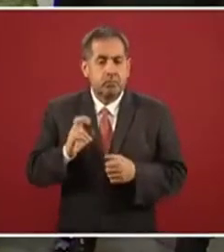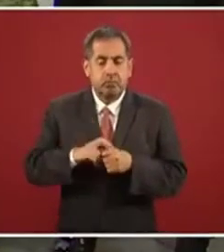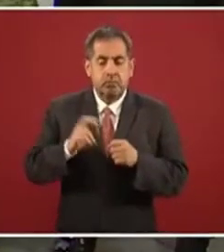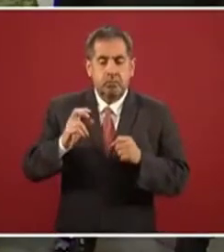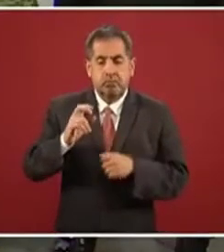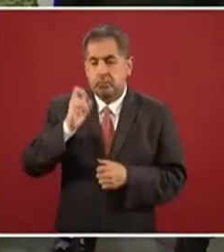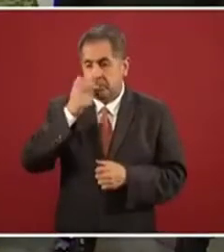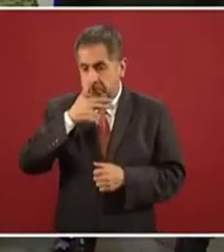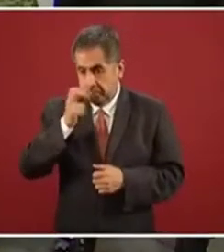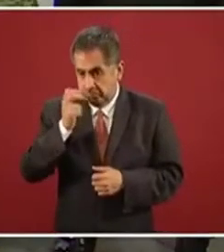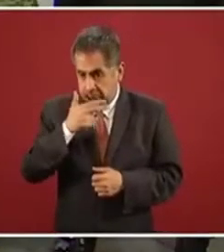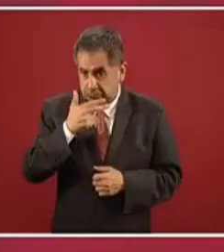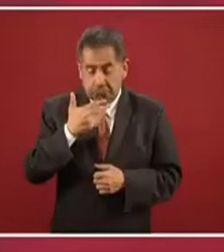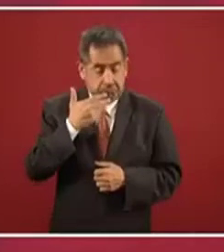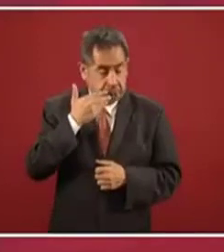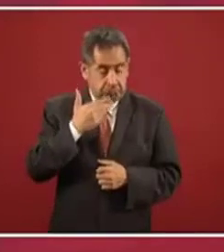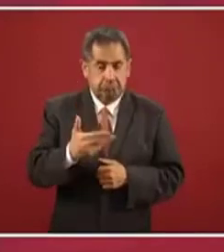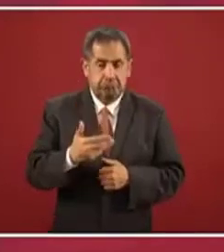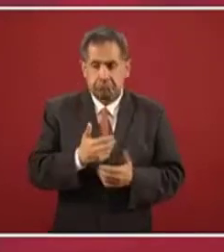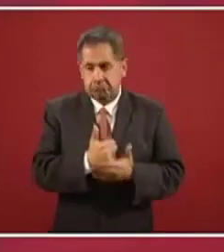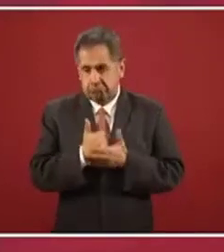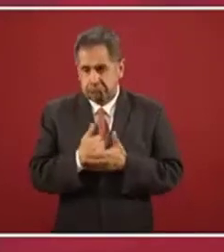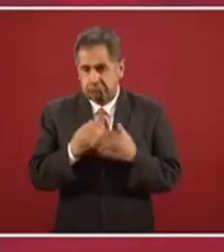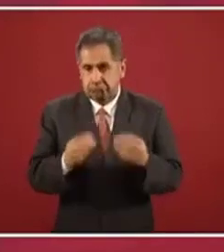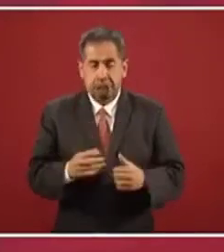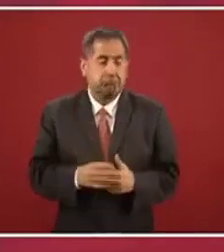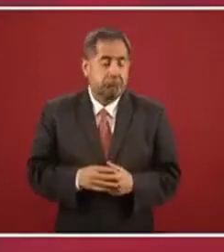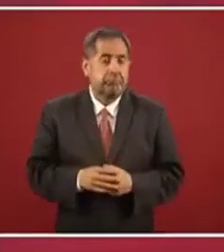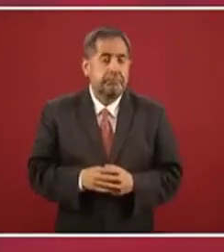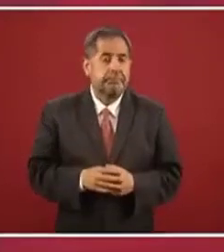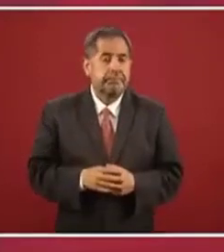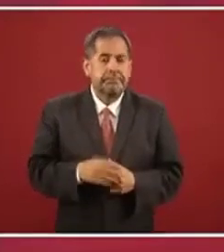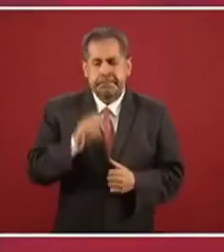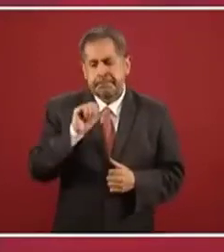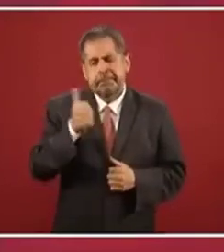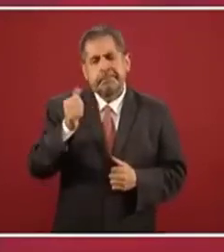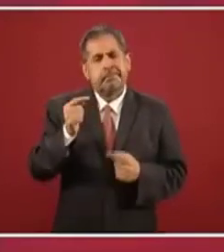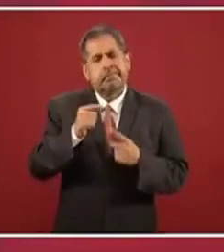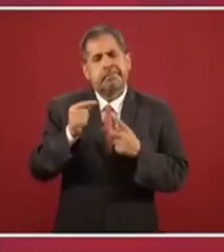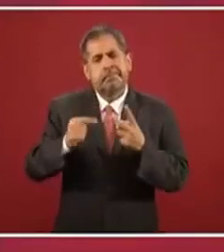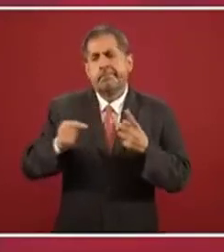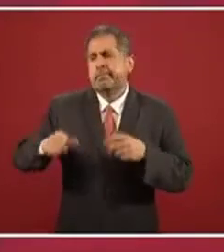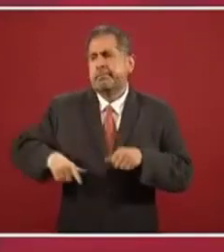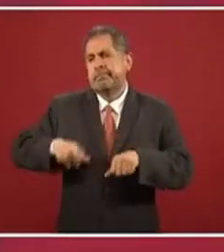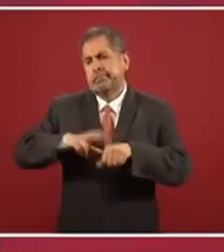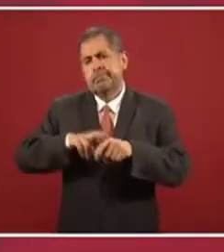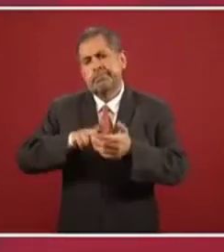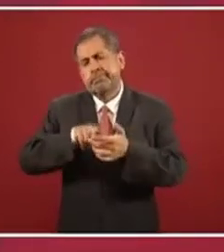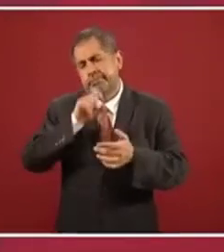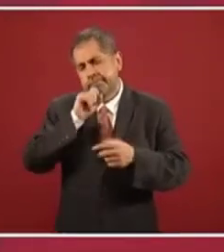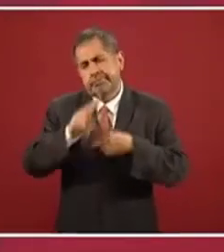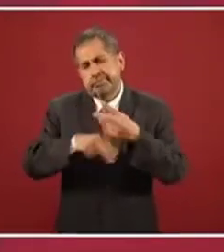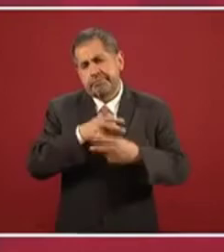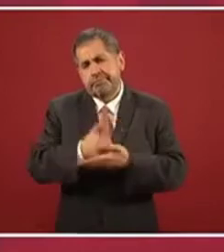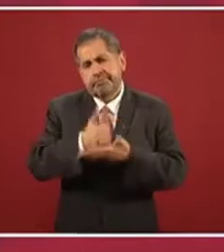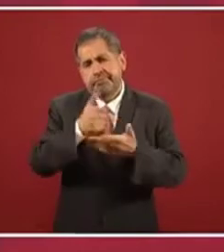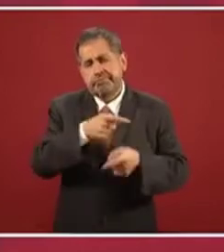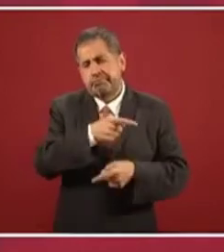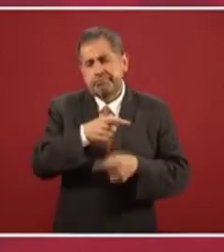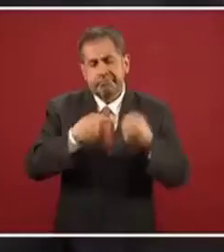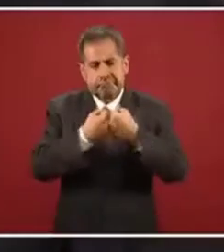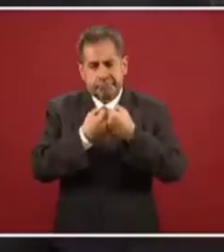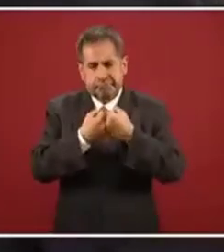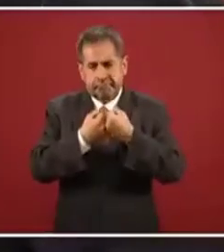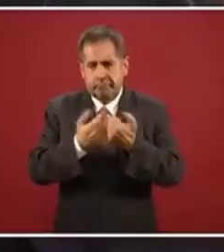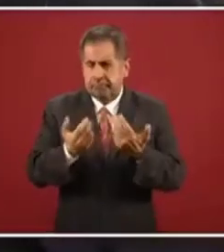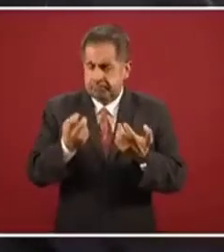Chihuahua, que nos ha ayudado mucho, y otros gobernadores de la frontera.